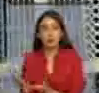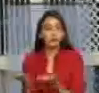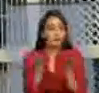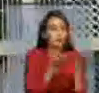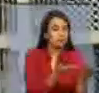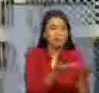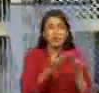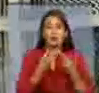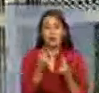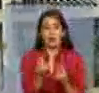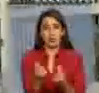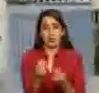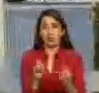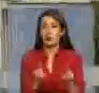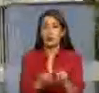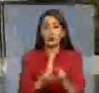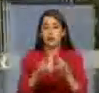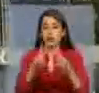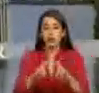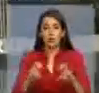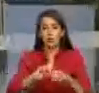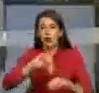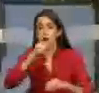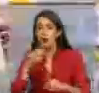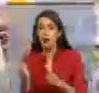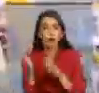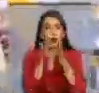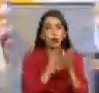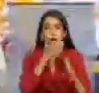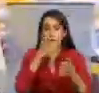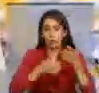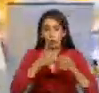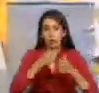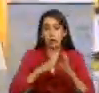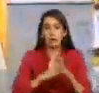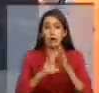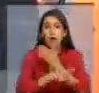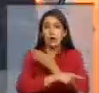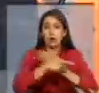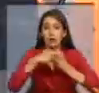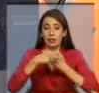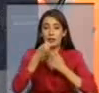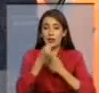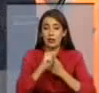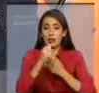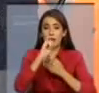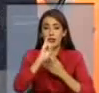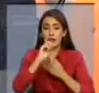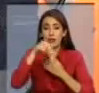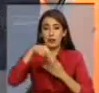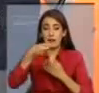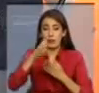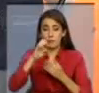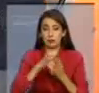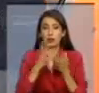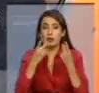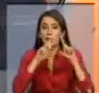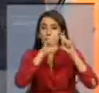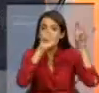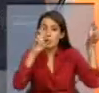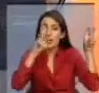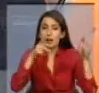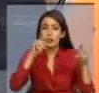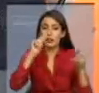lo investiga en otros 2 casos, por el campo Singa y los contratos con Kamenoska. Son investigaciones que todavía están en una fase,